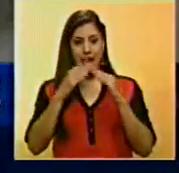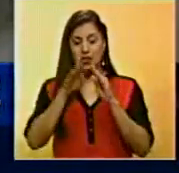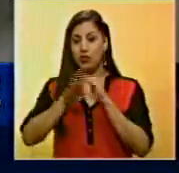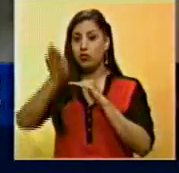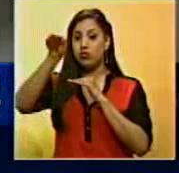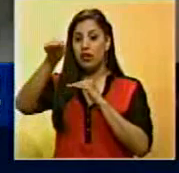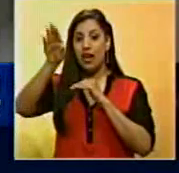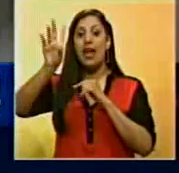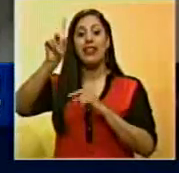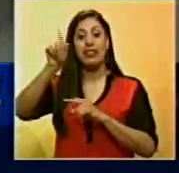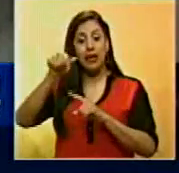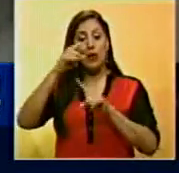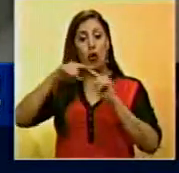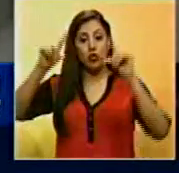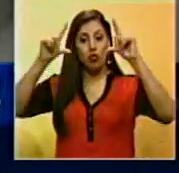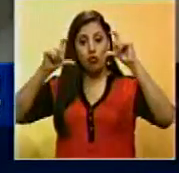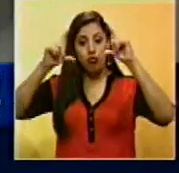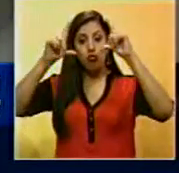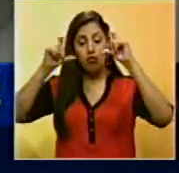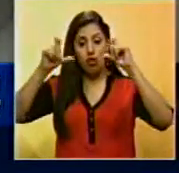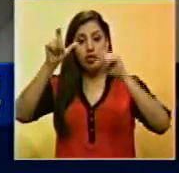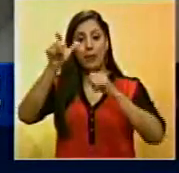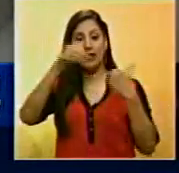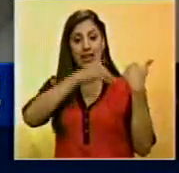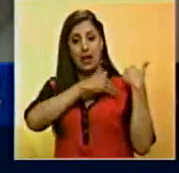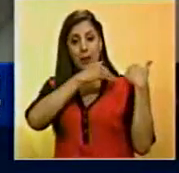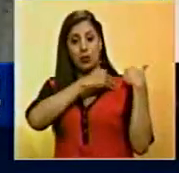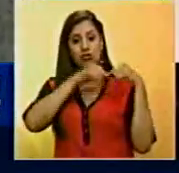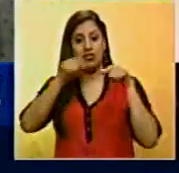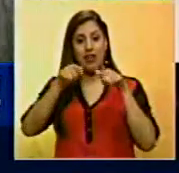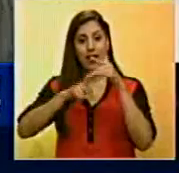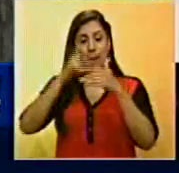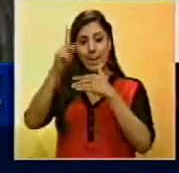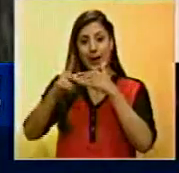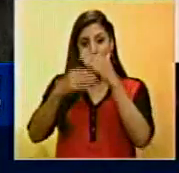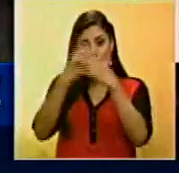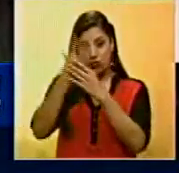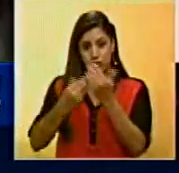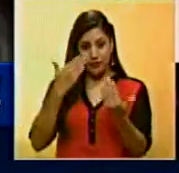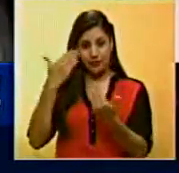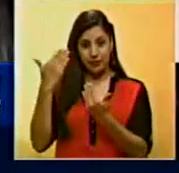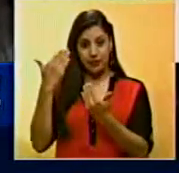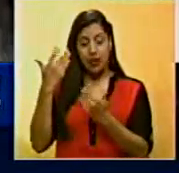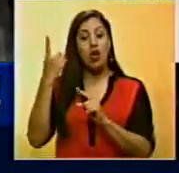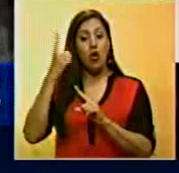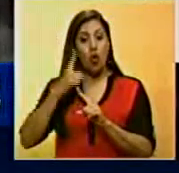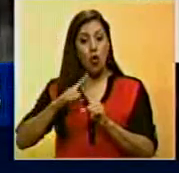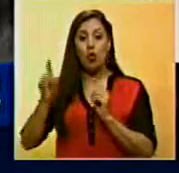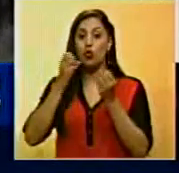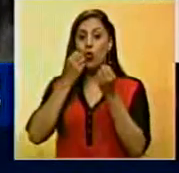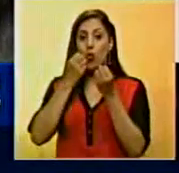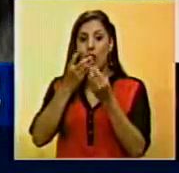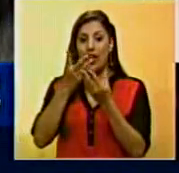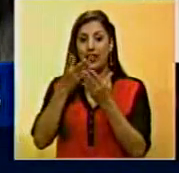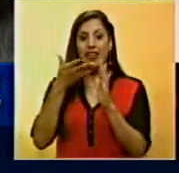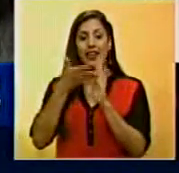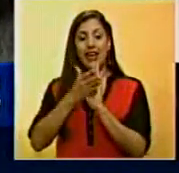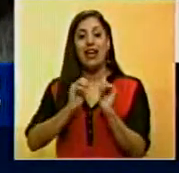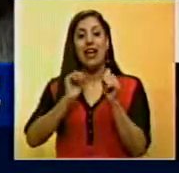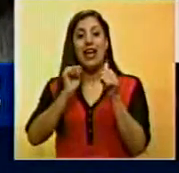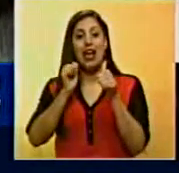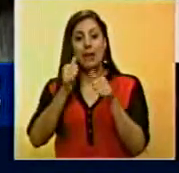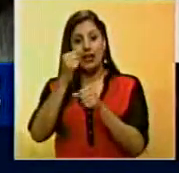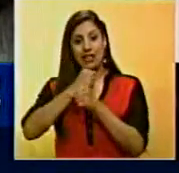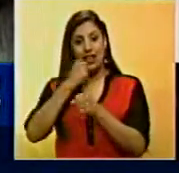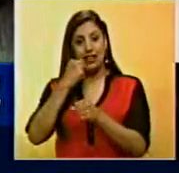salió así como fotografías de los Implicados En la organización del plan de fuga entre otros de los detalles publicados resalta